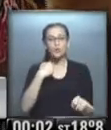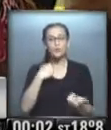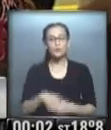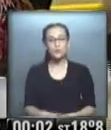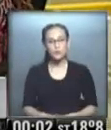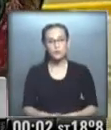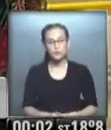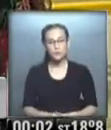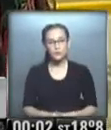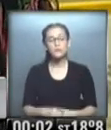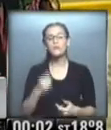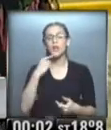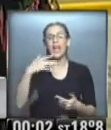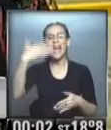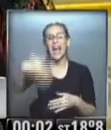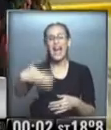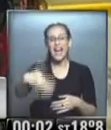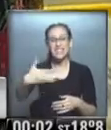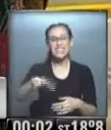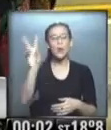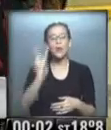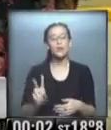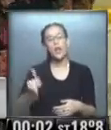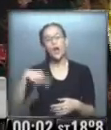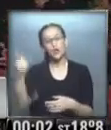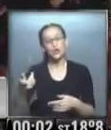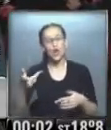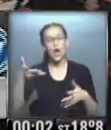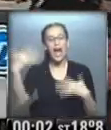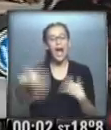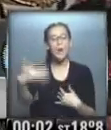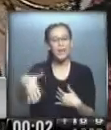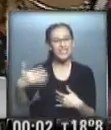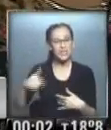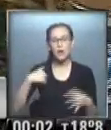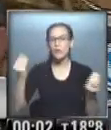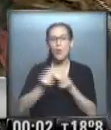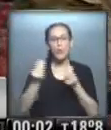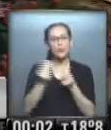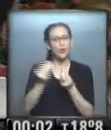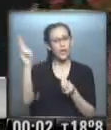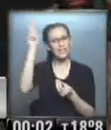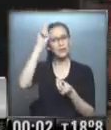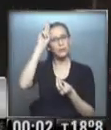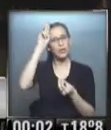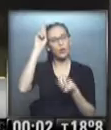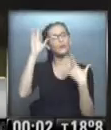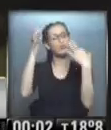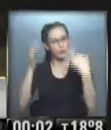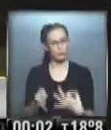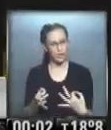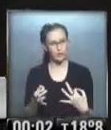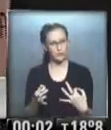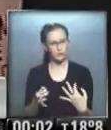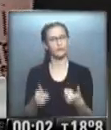lados, sobre la avenida y sobre la calle Venezuela. Muchísimo, muchísimo respeto, como pocas veces hemos